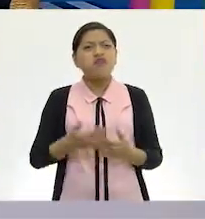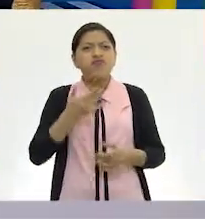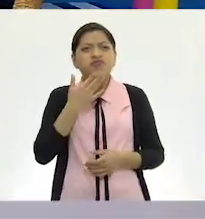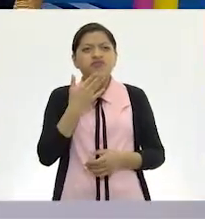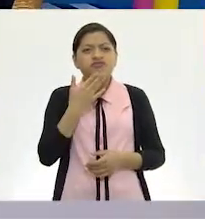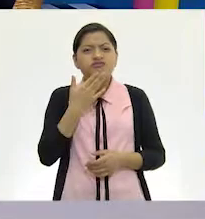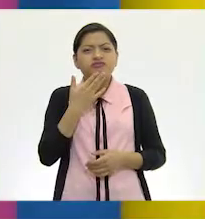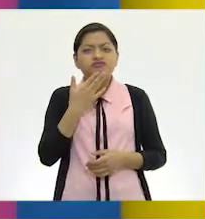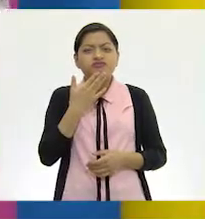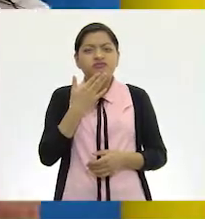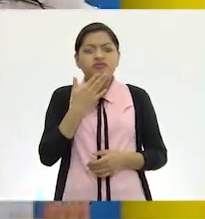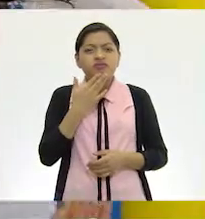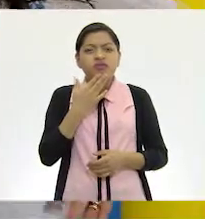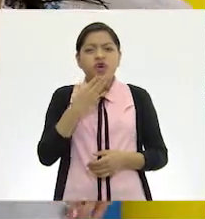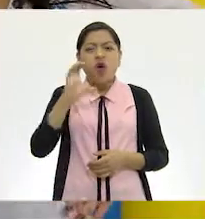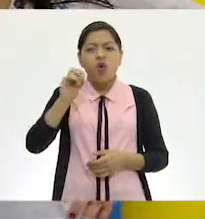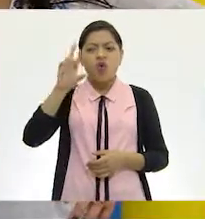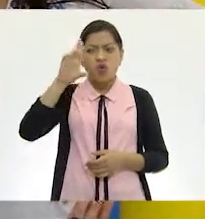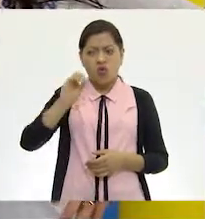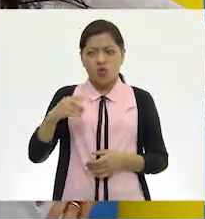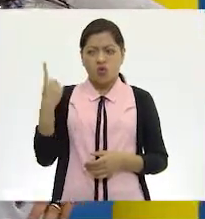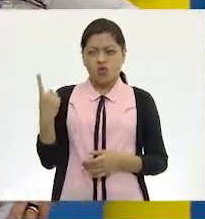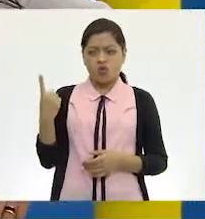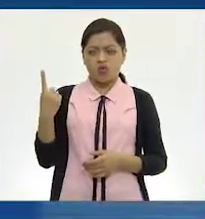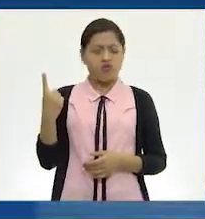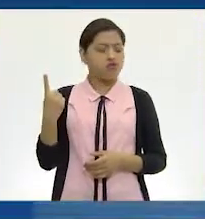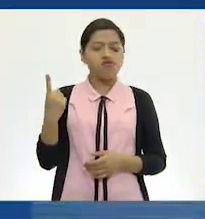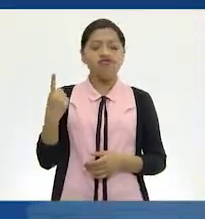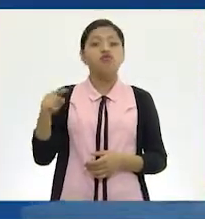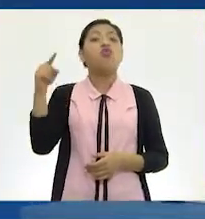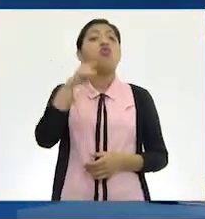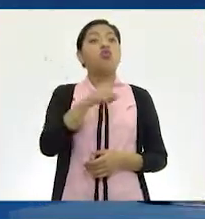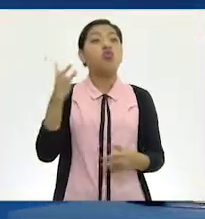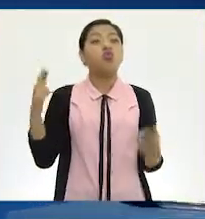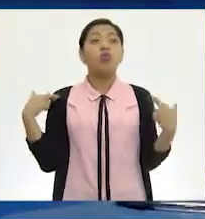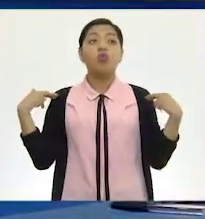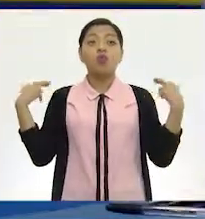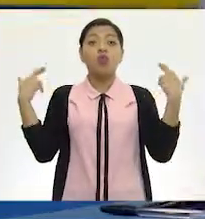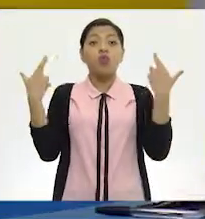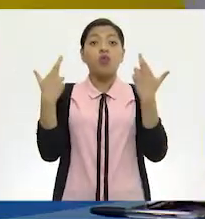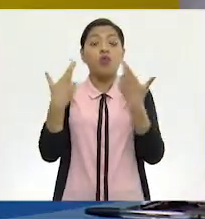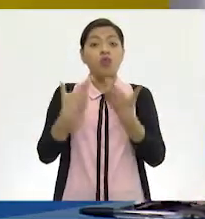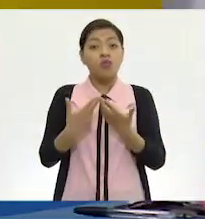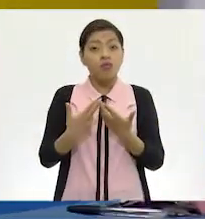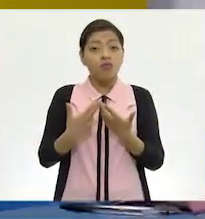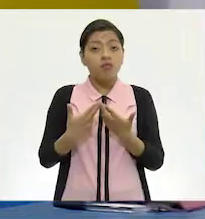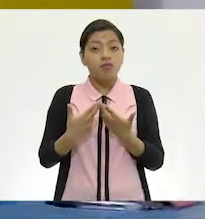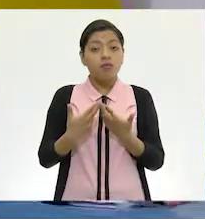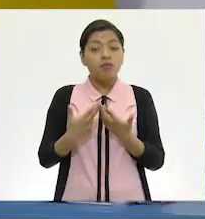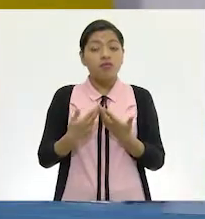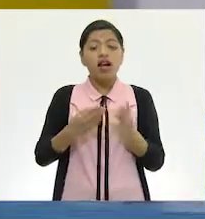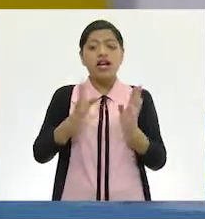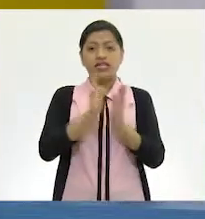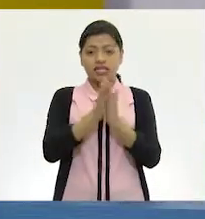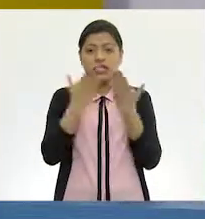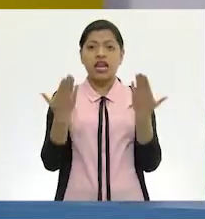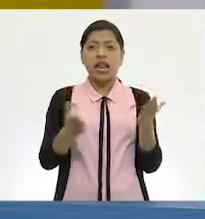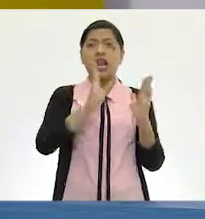No, eso no puede ser un coro, ¿verdad? La maestra Elvira está en una biblioteca. ¿Está en una biblioteca?